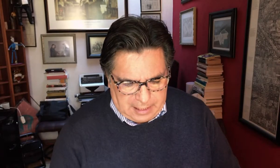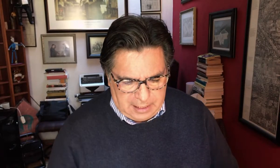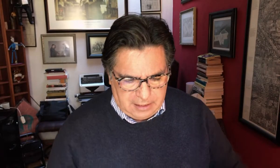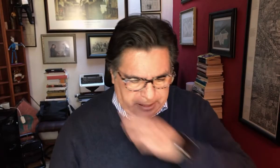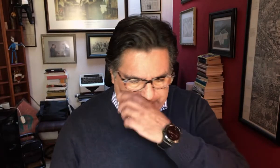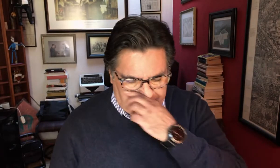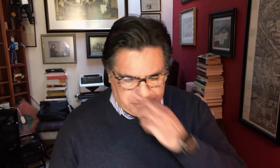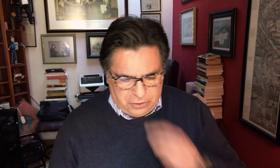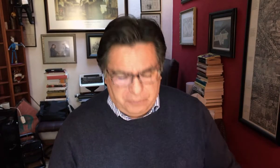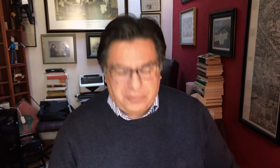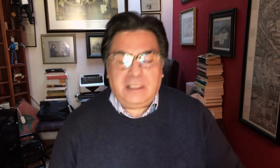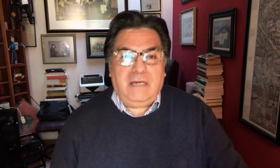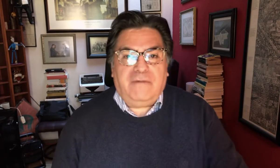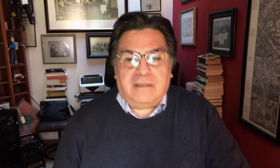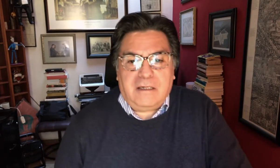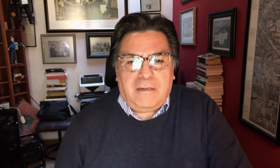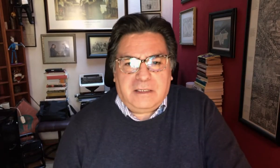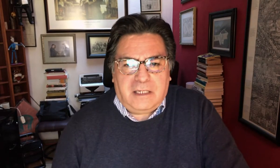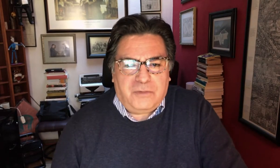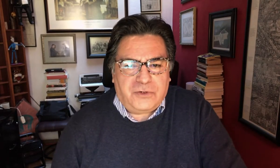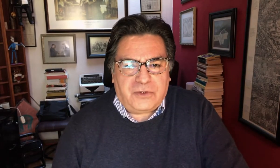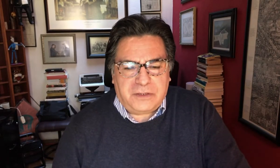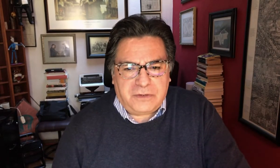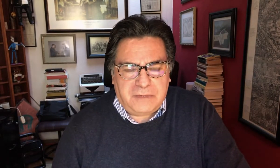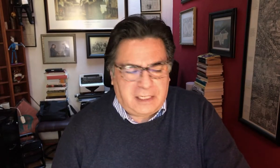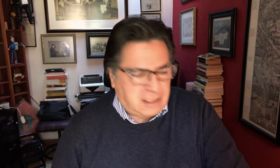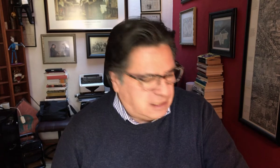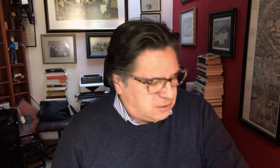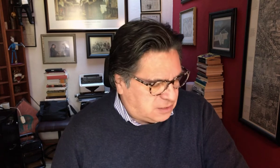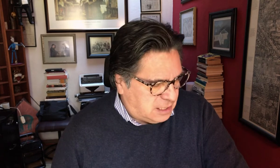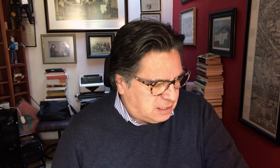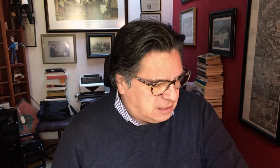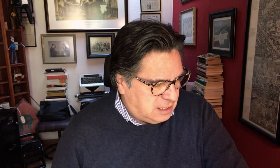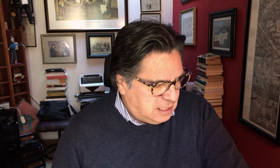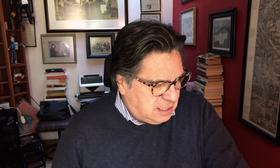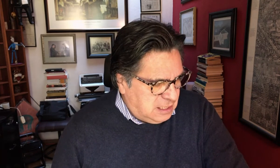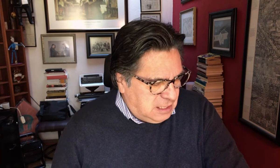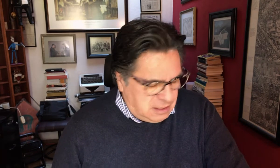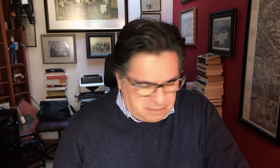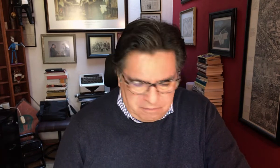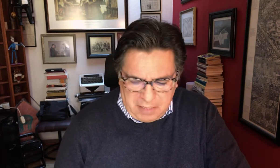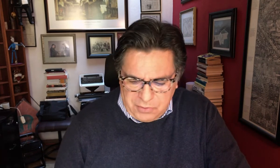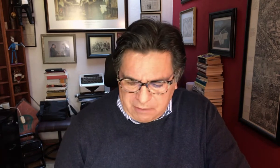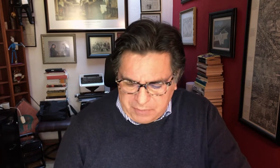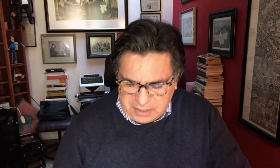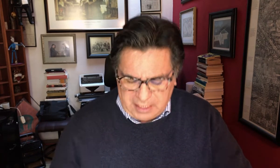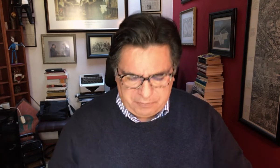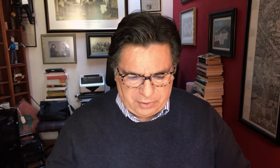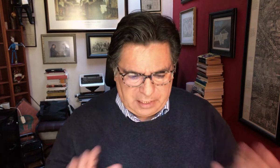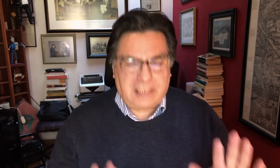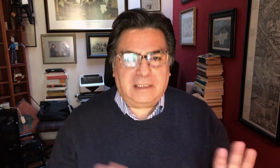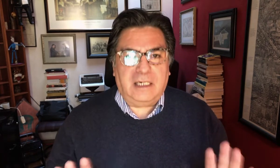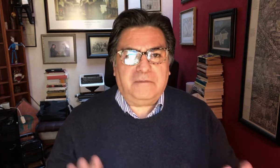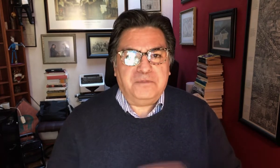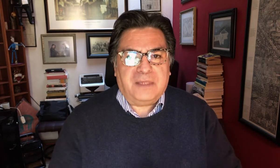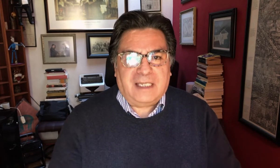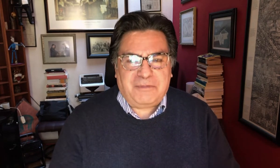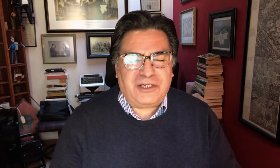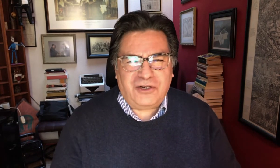les calienta ni el sol. Pues sí, efectivamente hay mucho de eso en las redes sociales. Vamos a empezar por